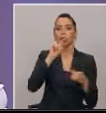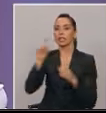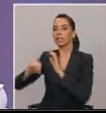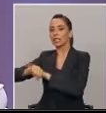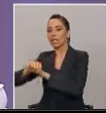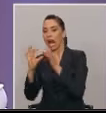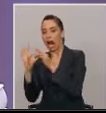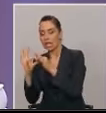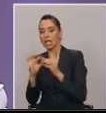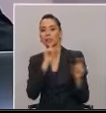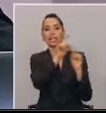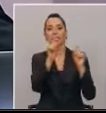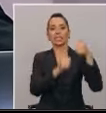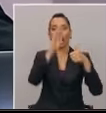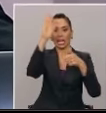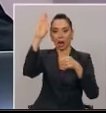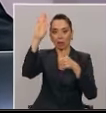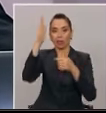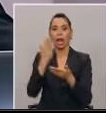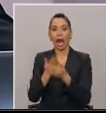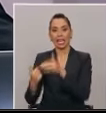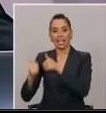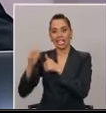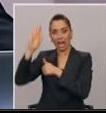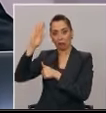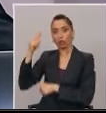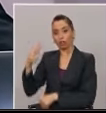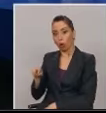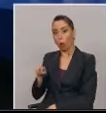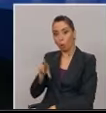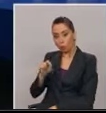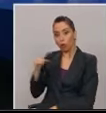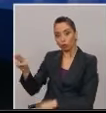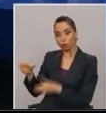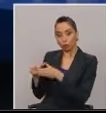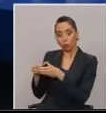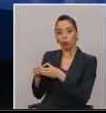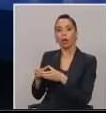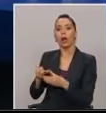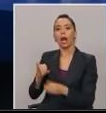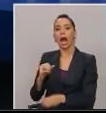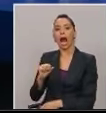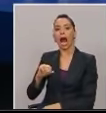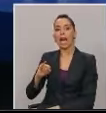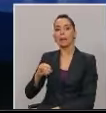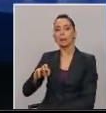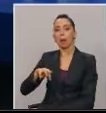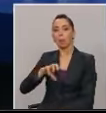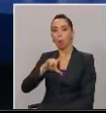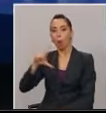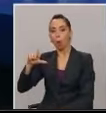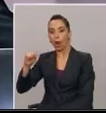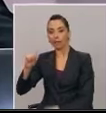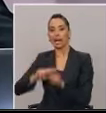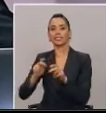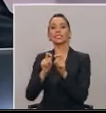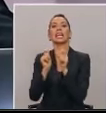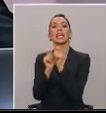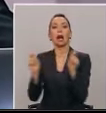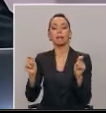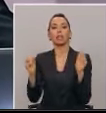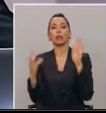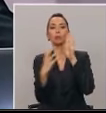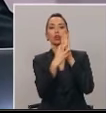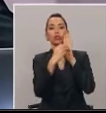ha criticado a otros candidatos, y hay candidatos del PRO, de su sector, como Jaime Mulet, por ejemplo, que hoy día hacen campaña con fotos de